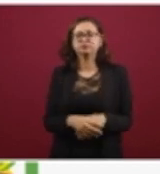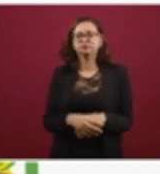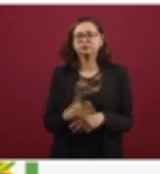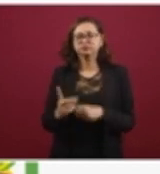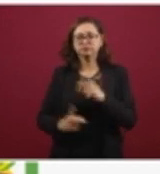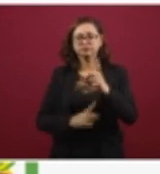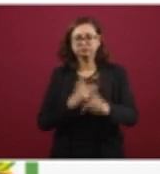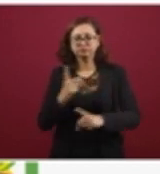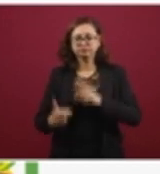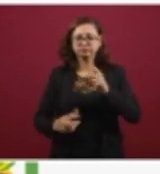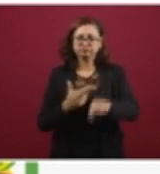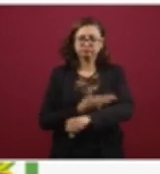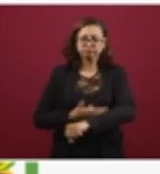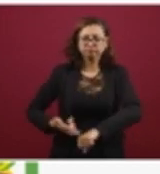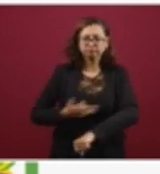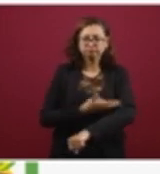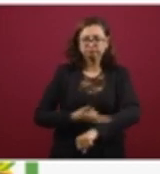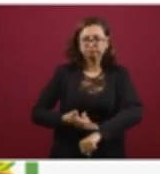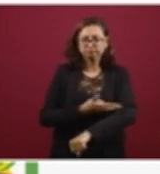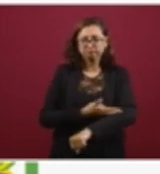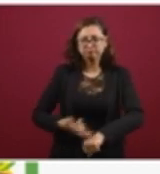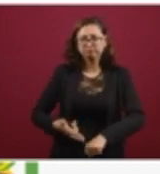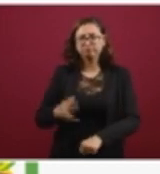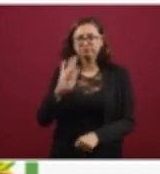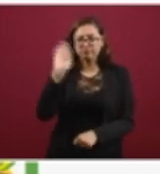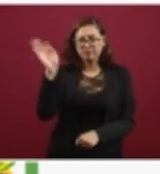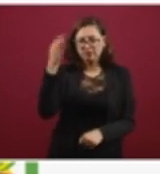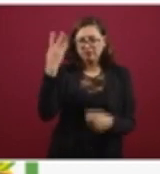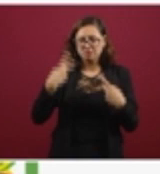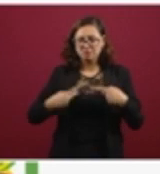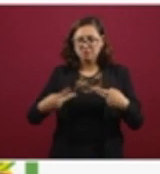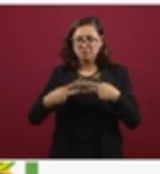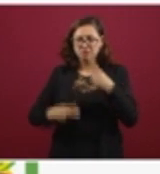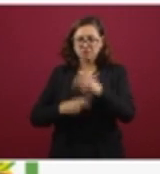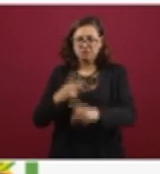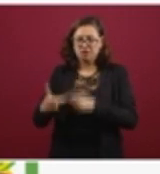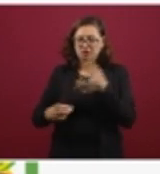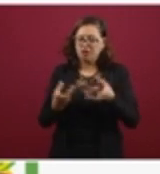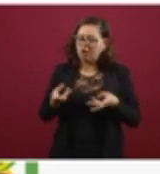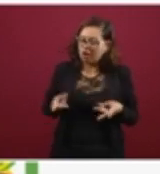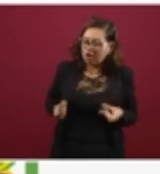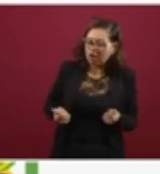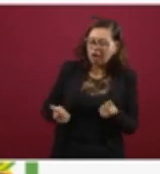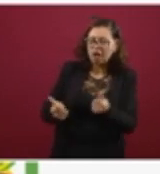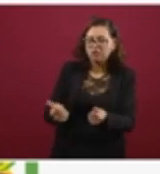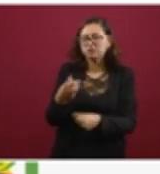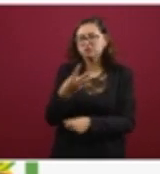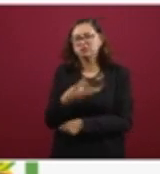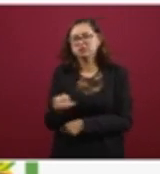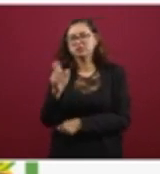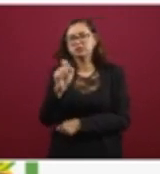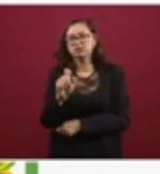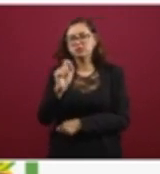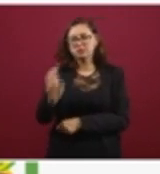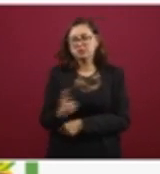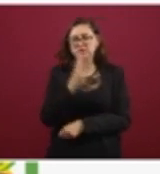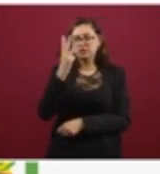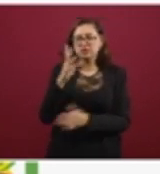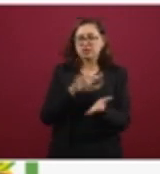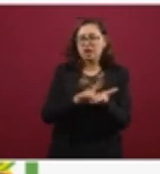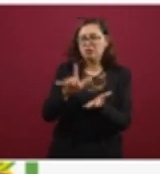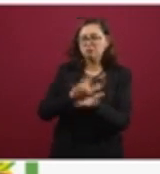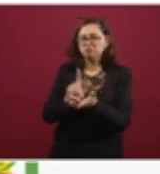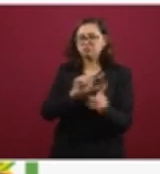todo lo que se gastó en apoyos a federaciones y a los atletas, fueron un total de 323 apoyos de diferentes